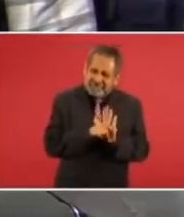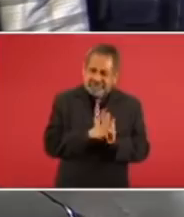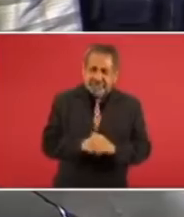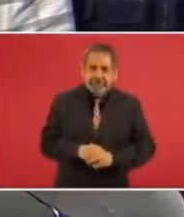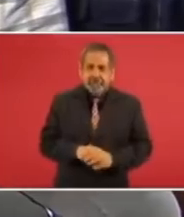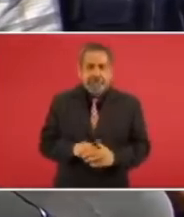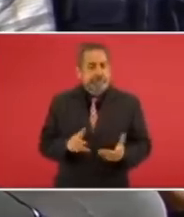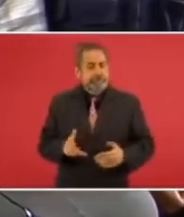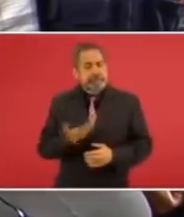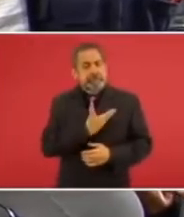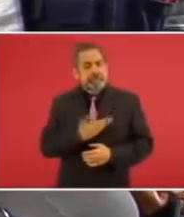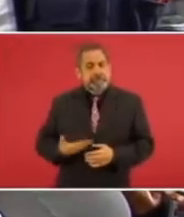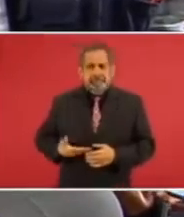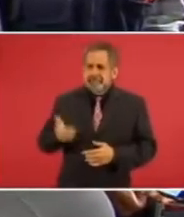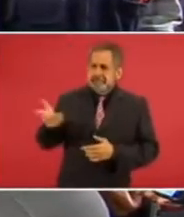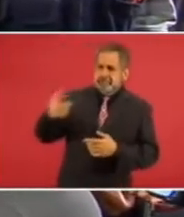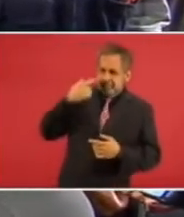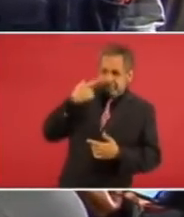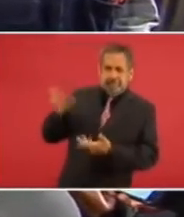Y el presidente